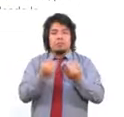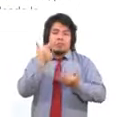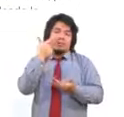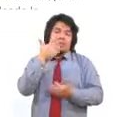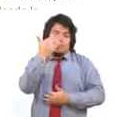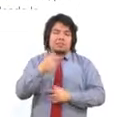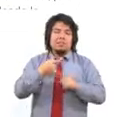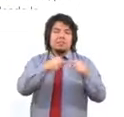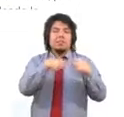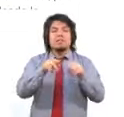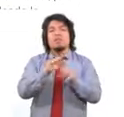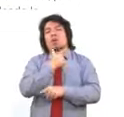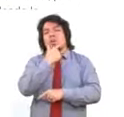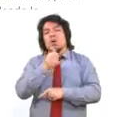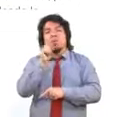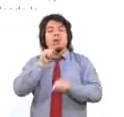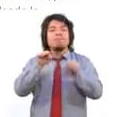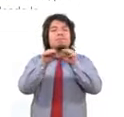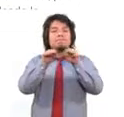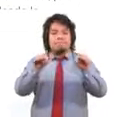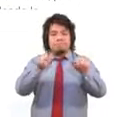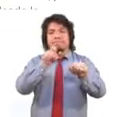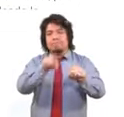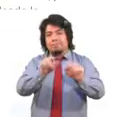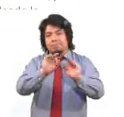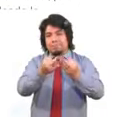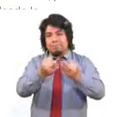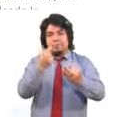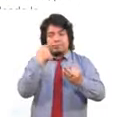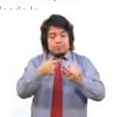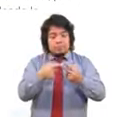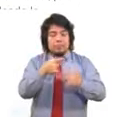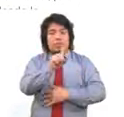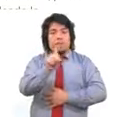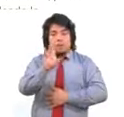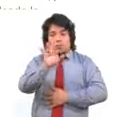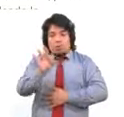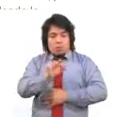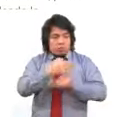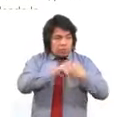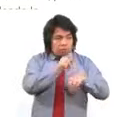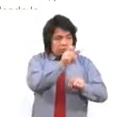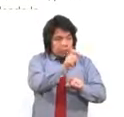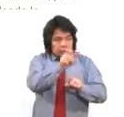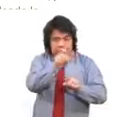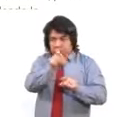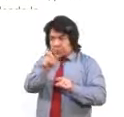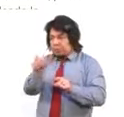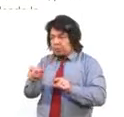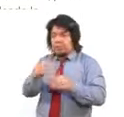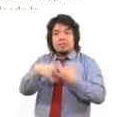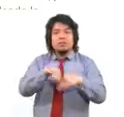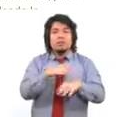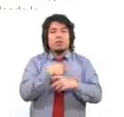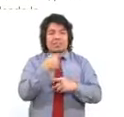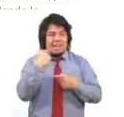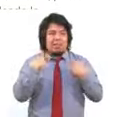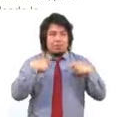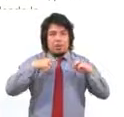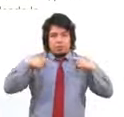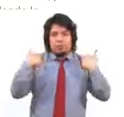materias. Del mismo modo, se revisó y modificó el 100% de los perfiles profesionales del cuerpo docente que integra